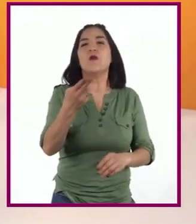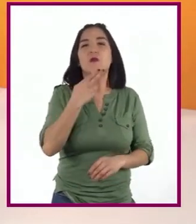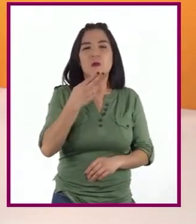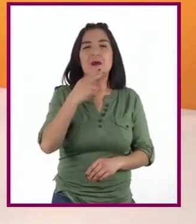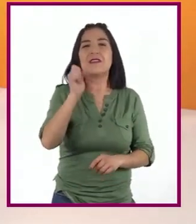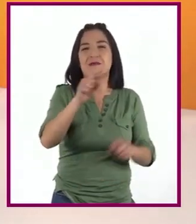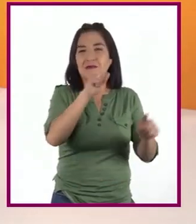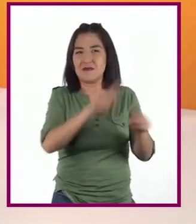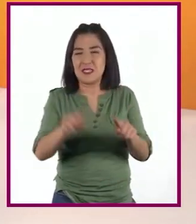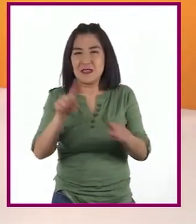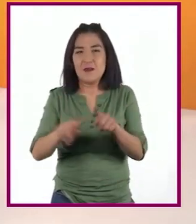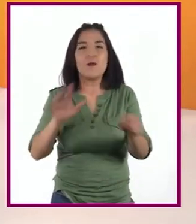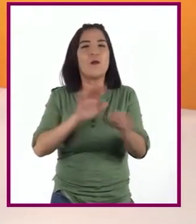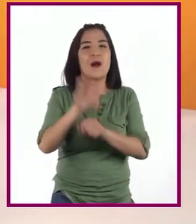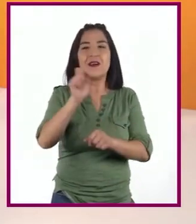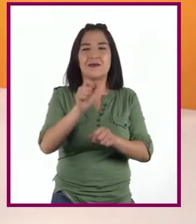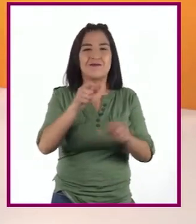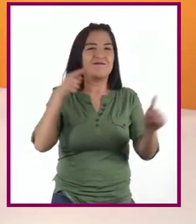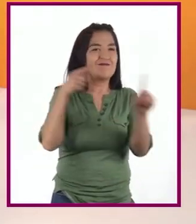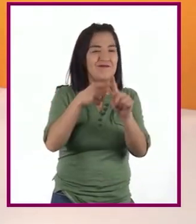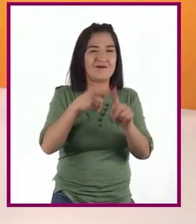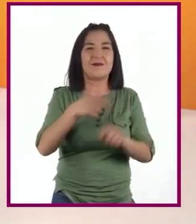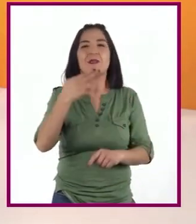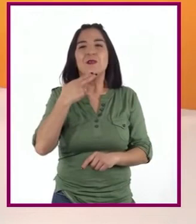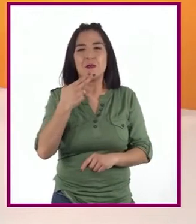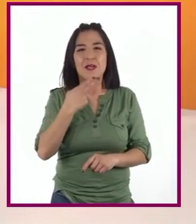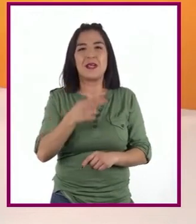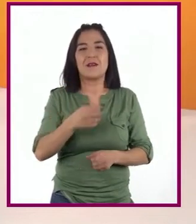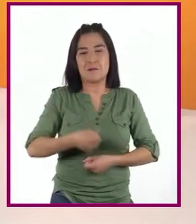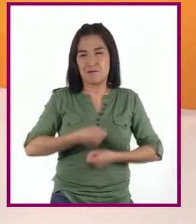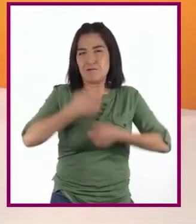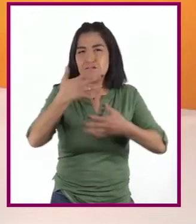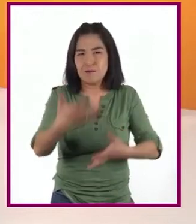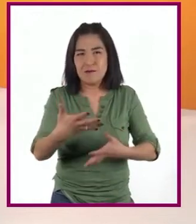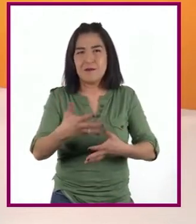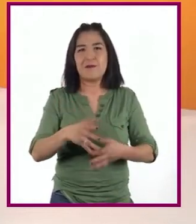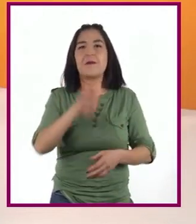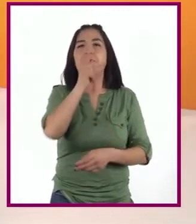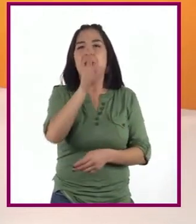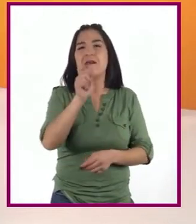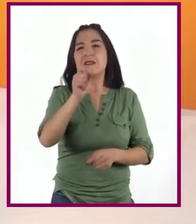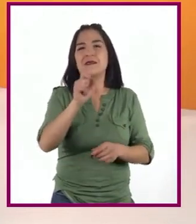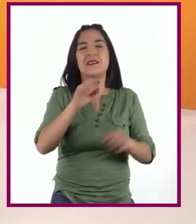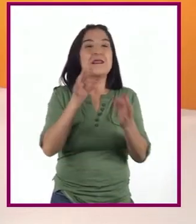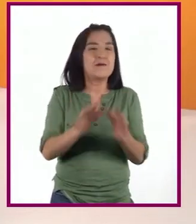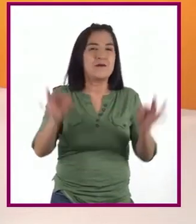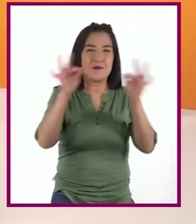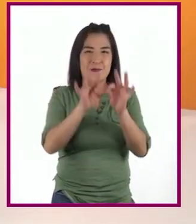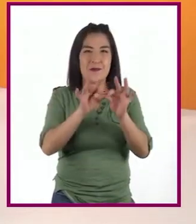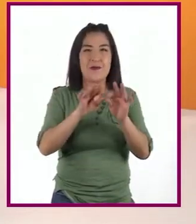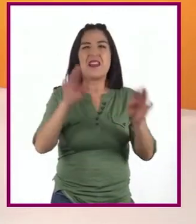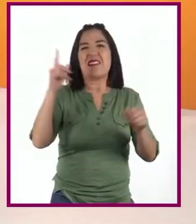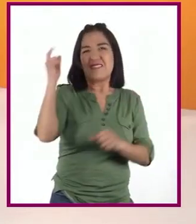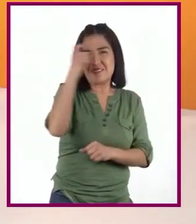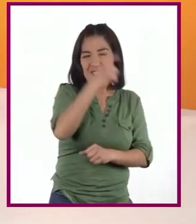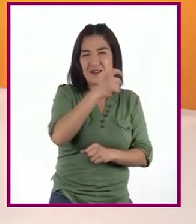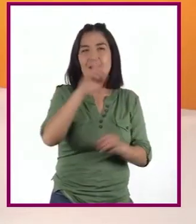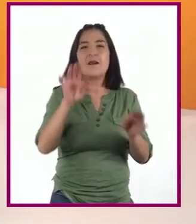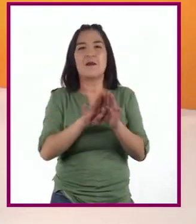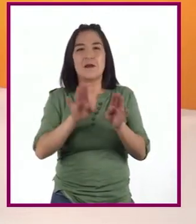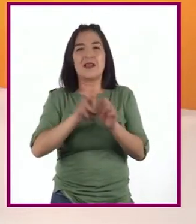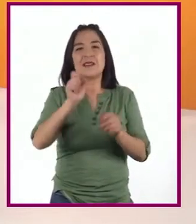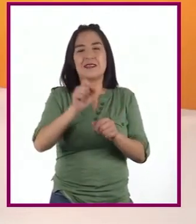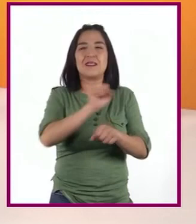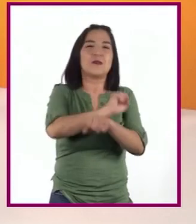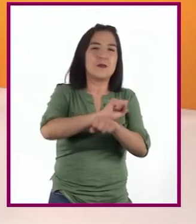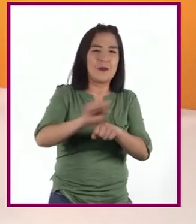de diversos recursos estilísticos, como exclamaciones, palabras populares y cultas, adjetivos o